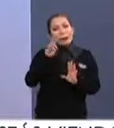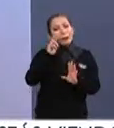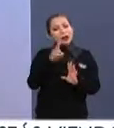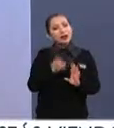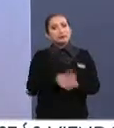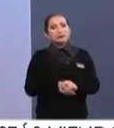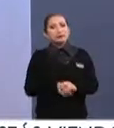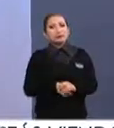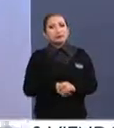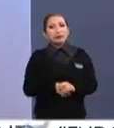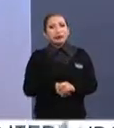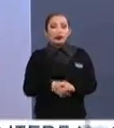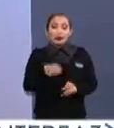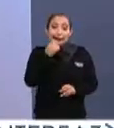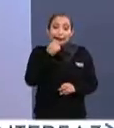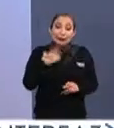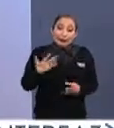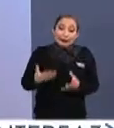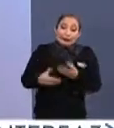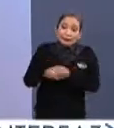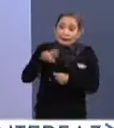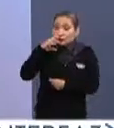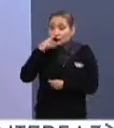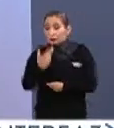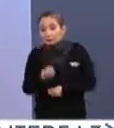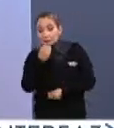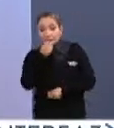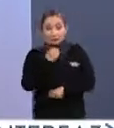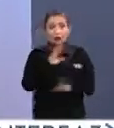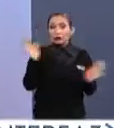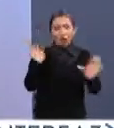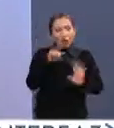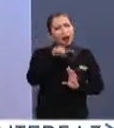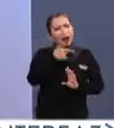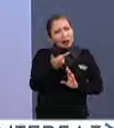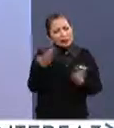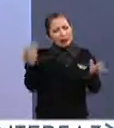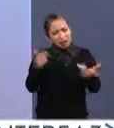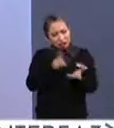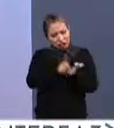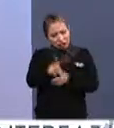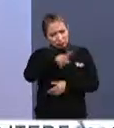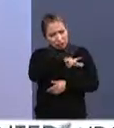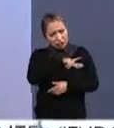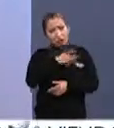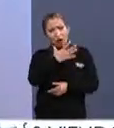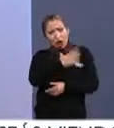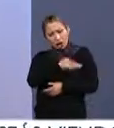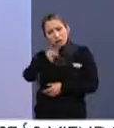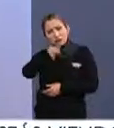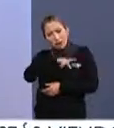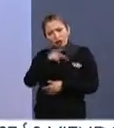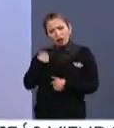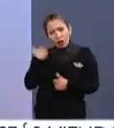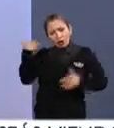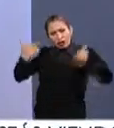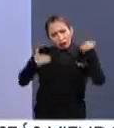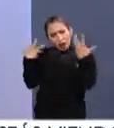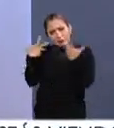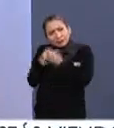que tenemos que sumar, ¿no? Una responsabilidad más, pues es también ejercer un derecho, ¿no? Que una vez que lo